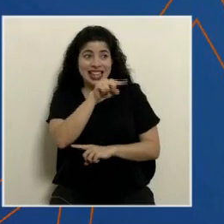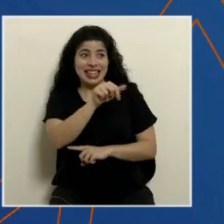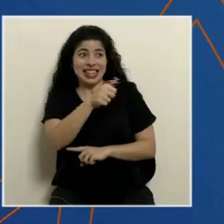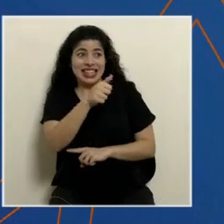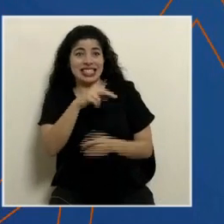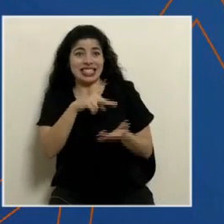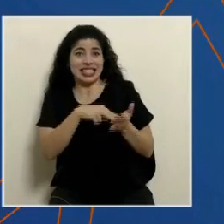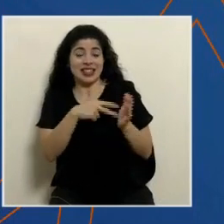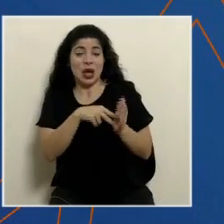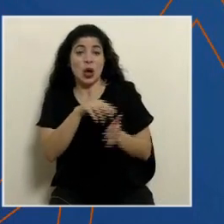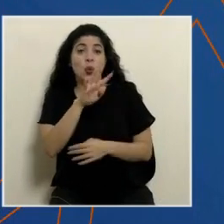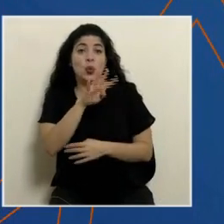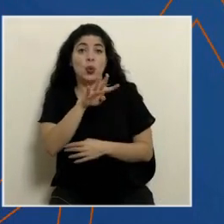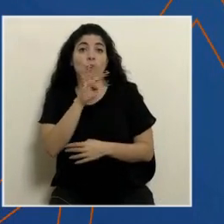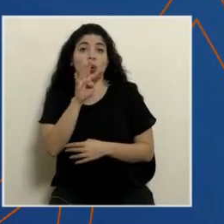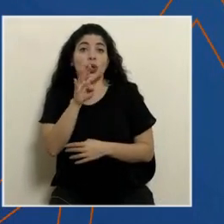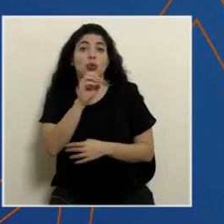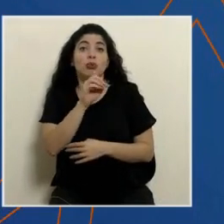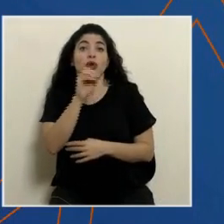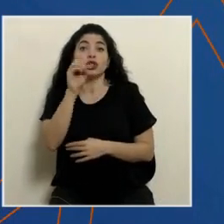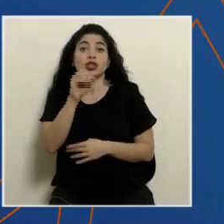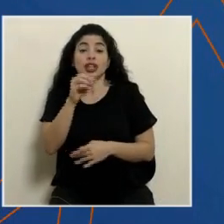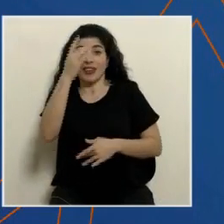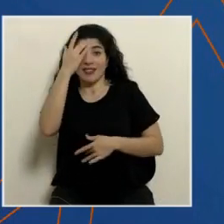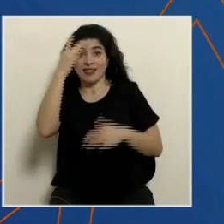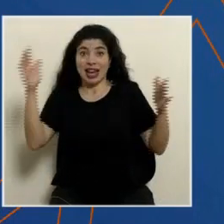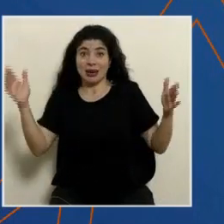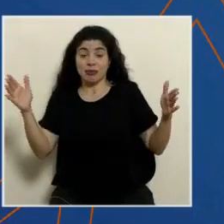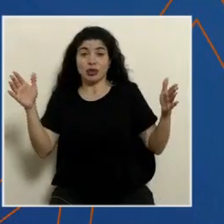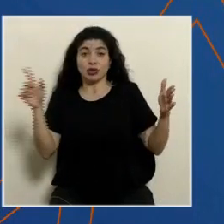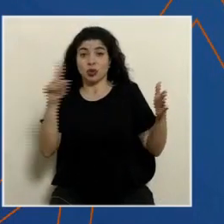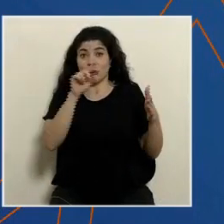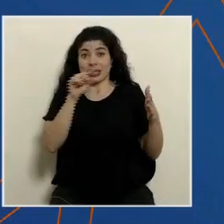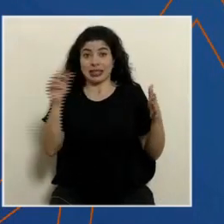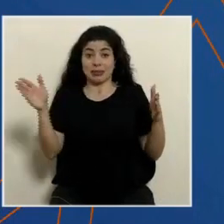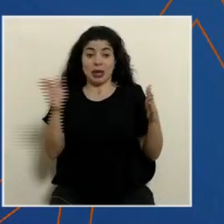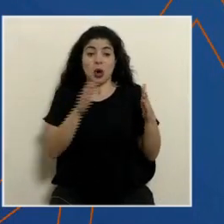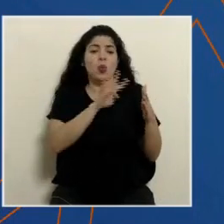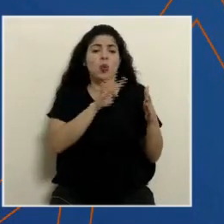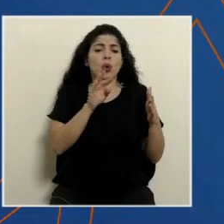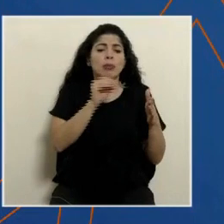el 44% de los casos de la última semana